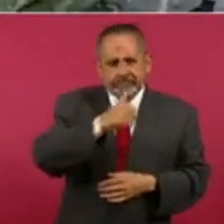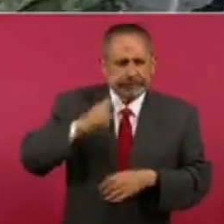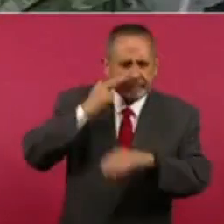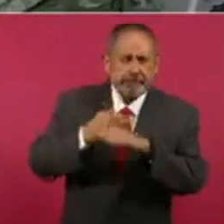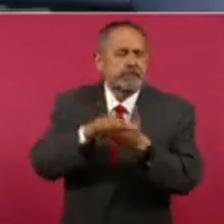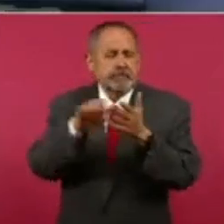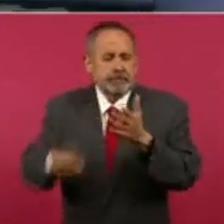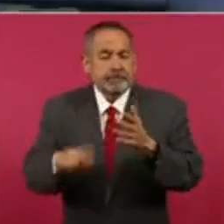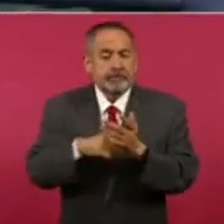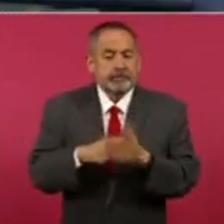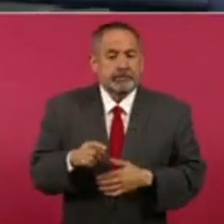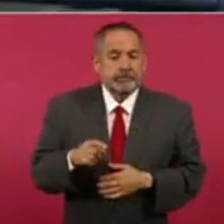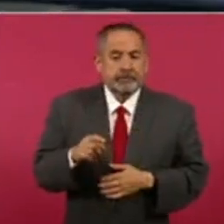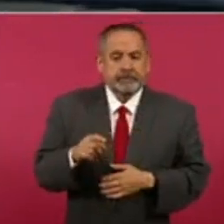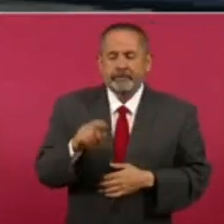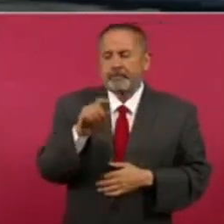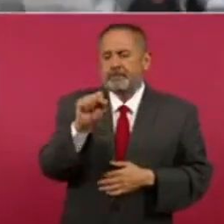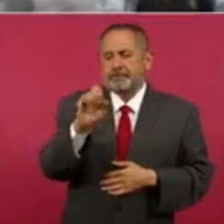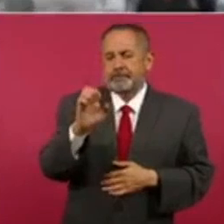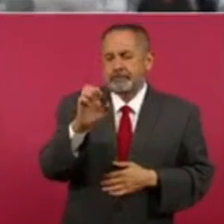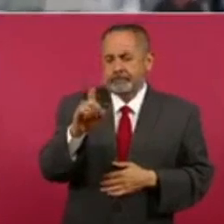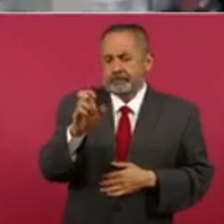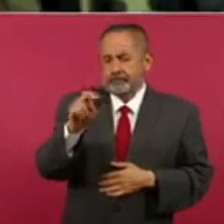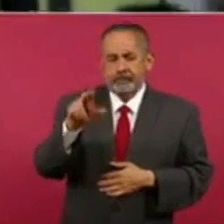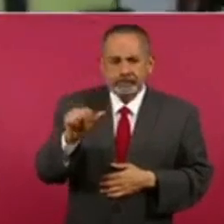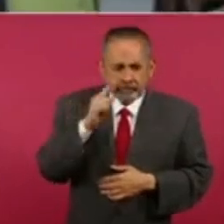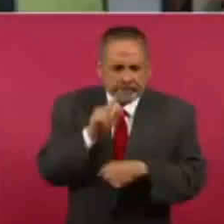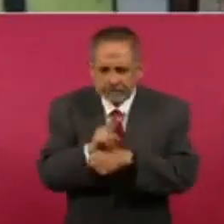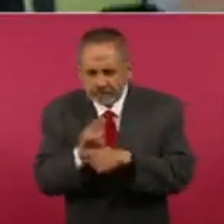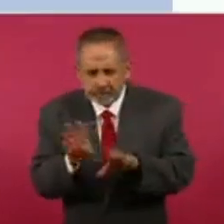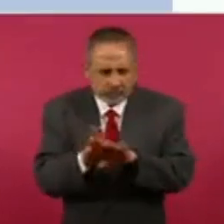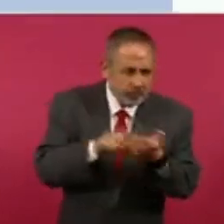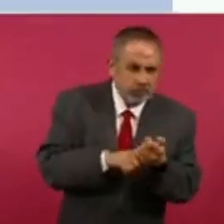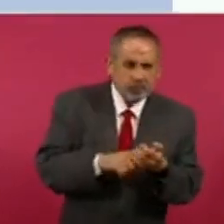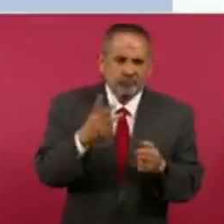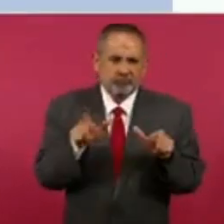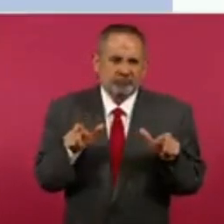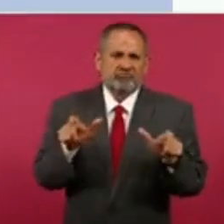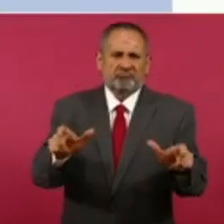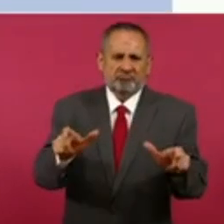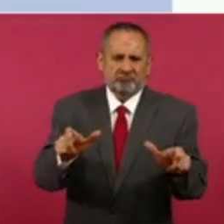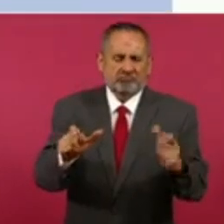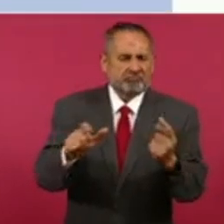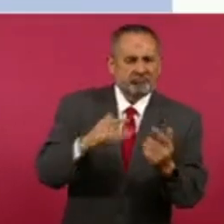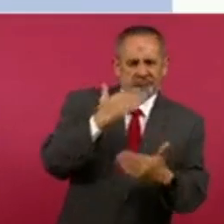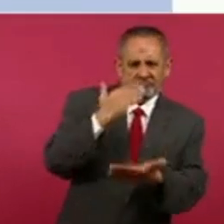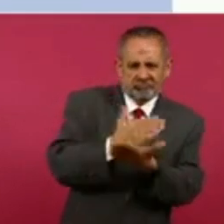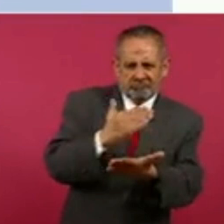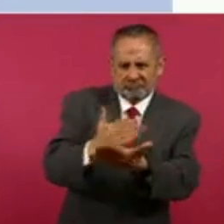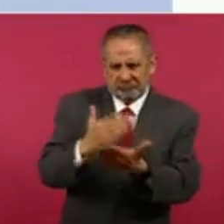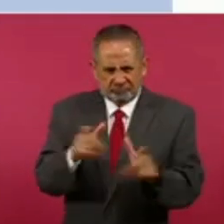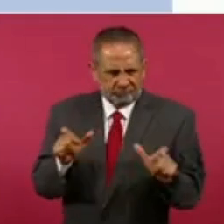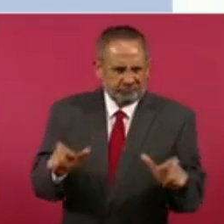Por ejemplo, la Secretaría de la Defensa Nacional materializa de manera permanente 3 barreras de contención en todo el territorio nacional y no